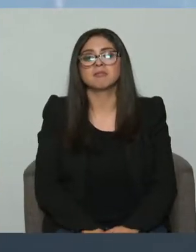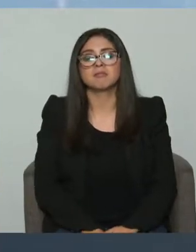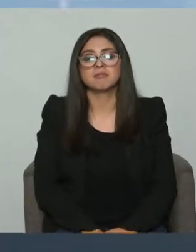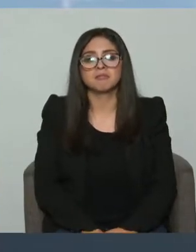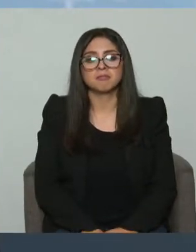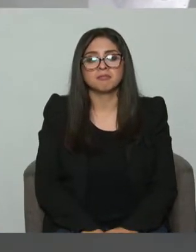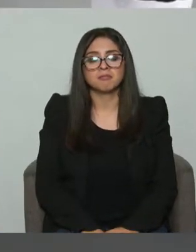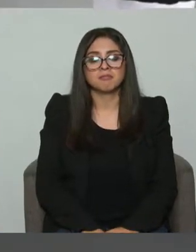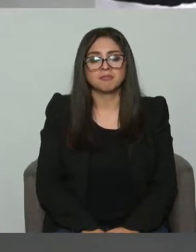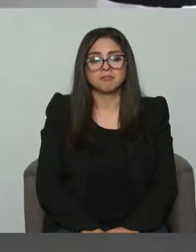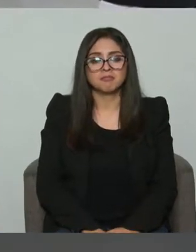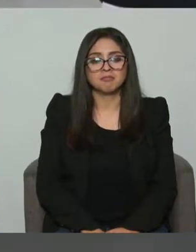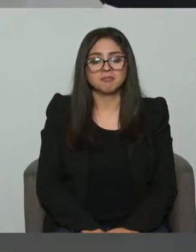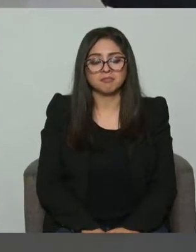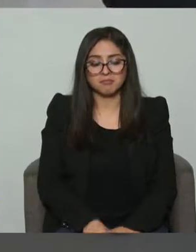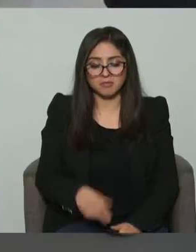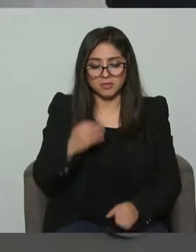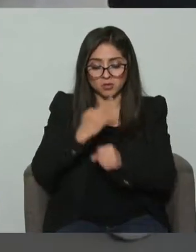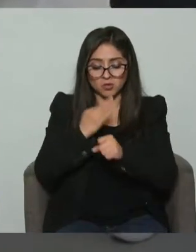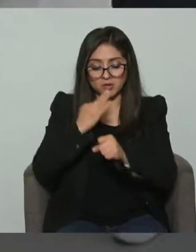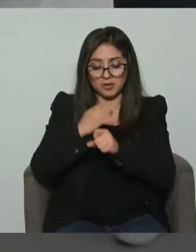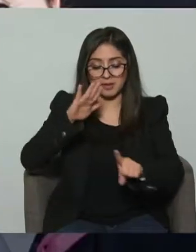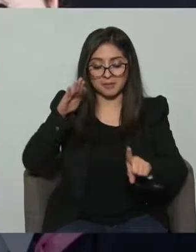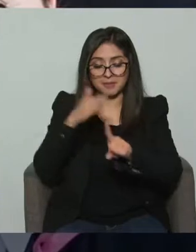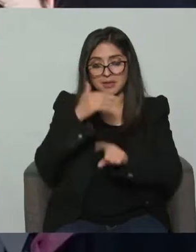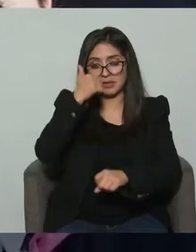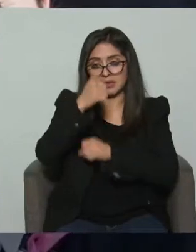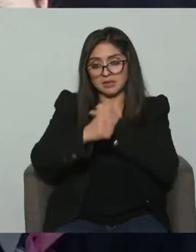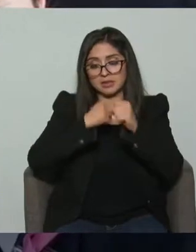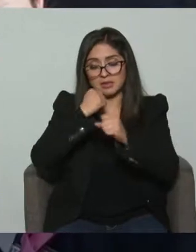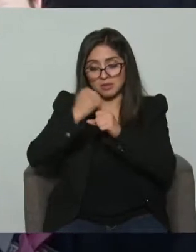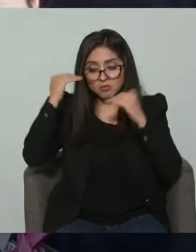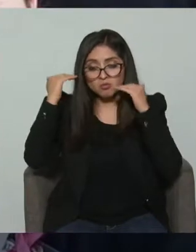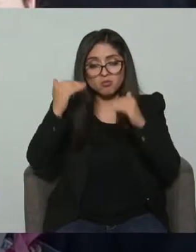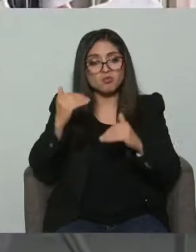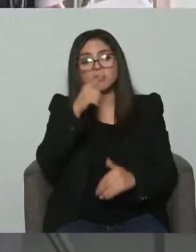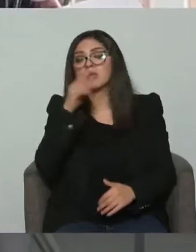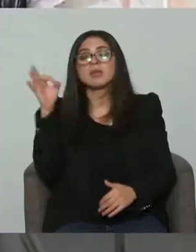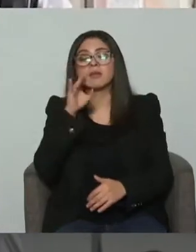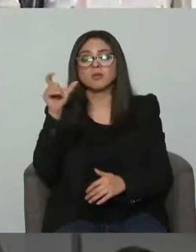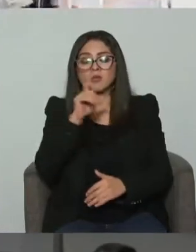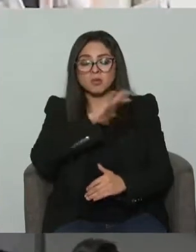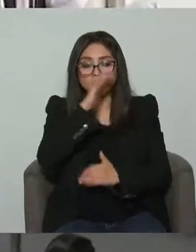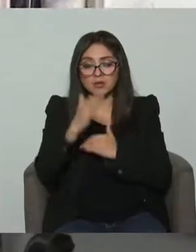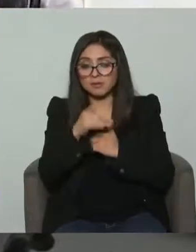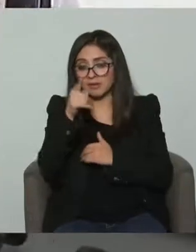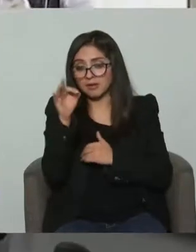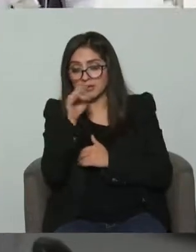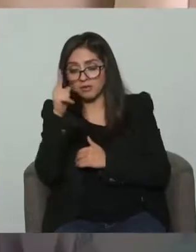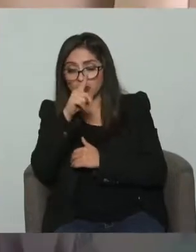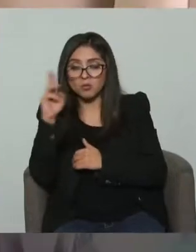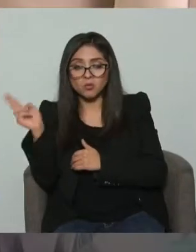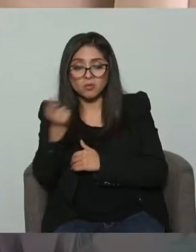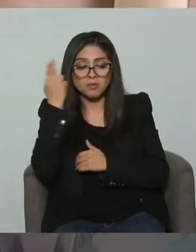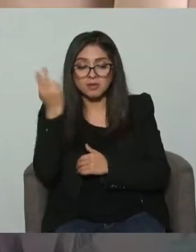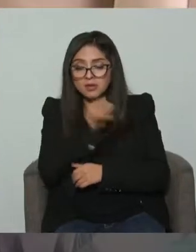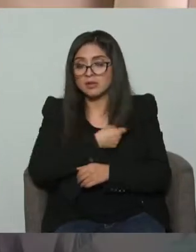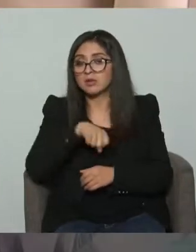o te preguntaba de la meta sexenal, ¿hay alguna meta para ustedes al final de este sexenio con relación a la Universidad de la